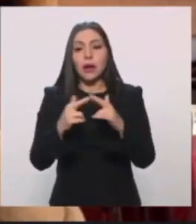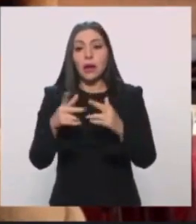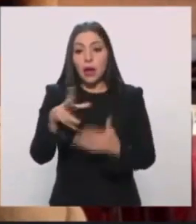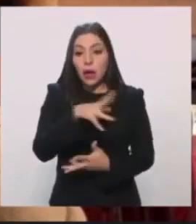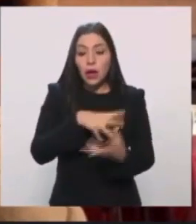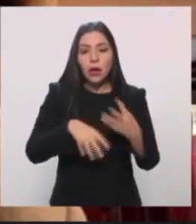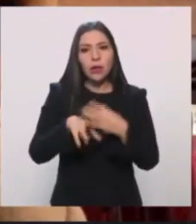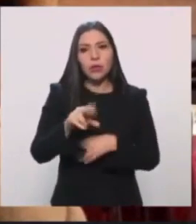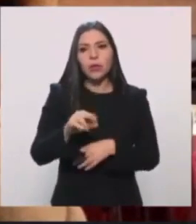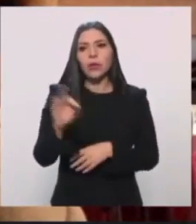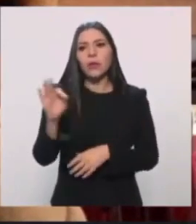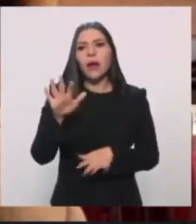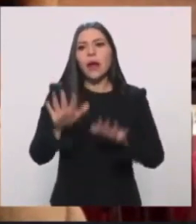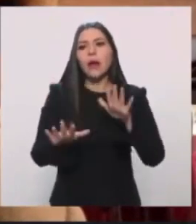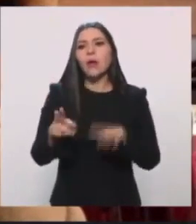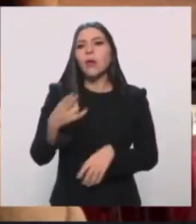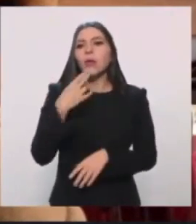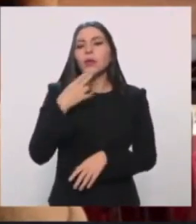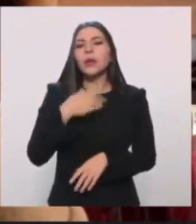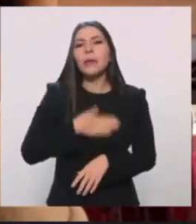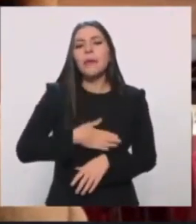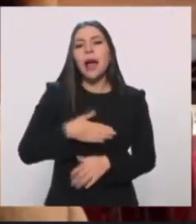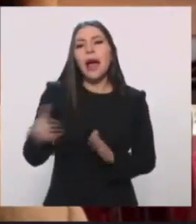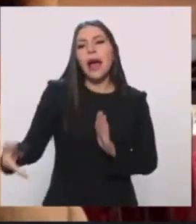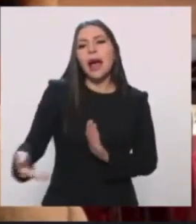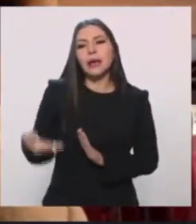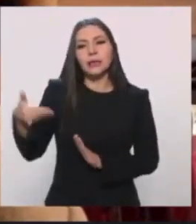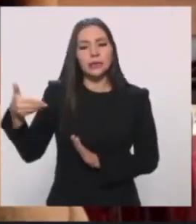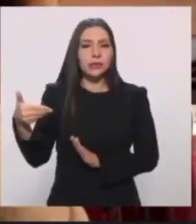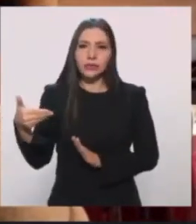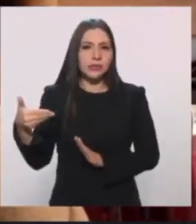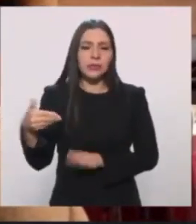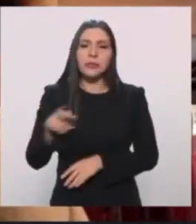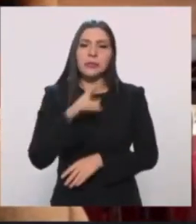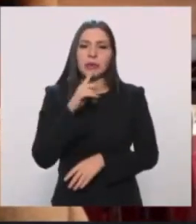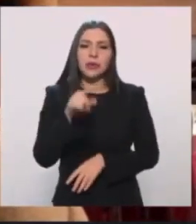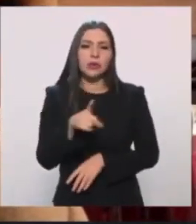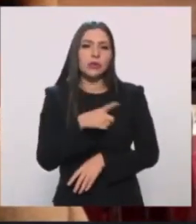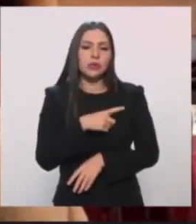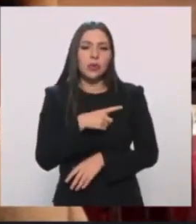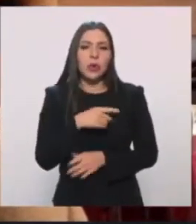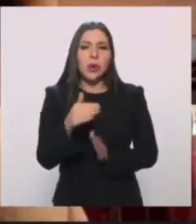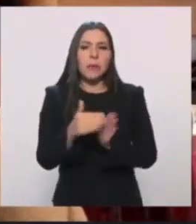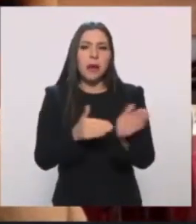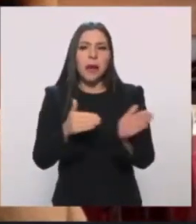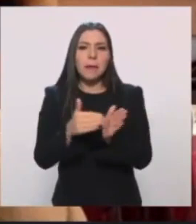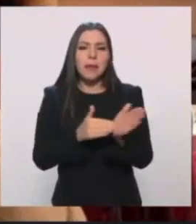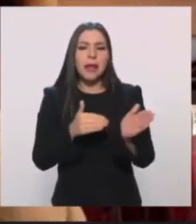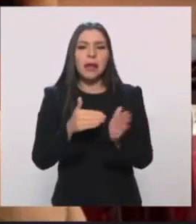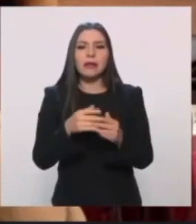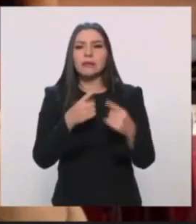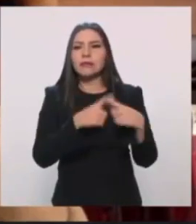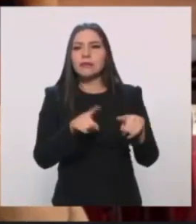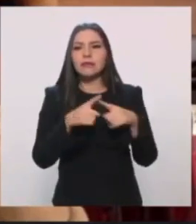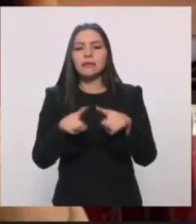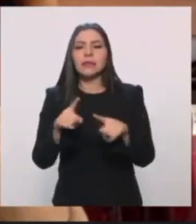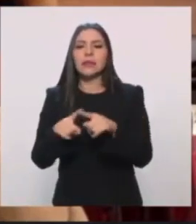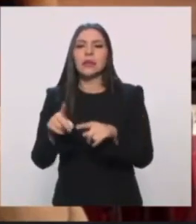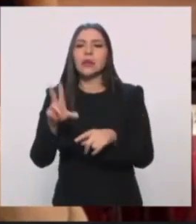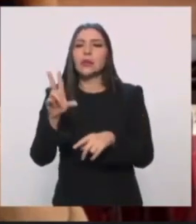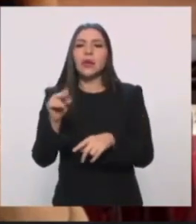luego en el baño. Entonces solo podía ser el papel de los documentos, digamos,